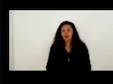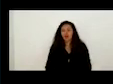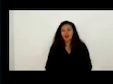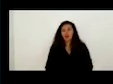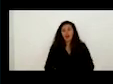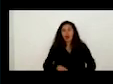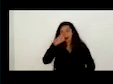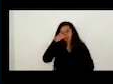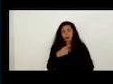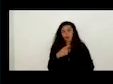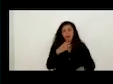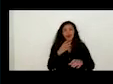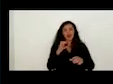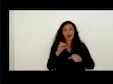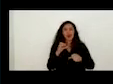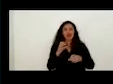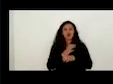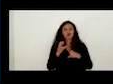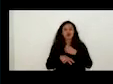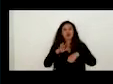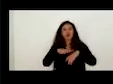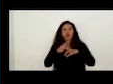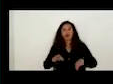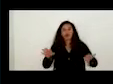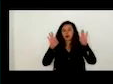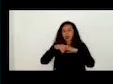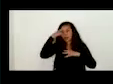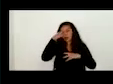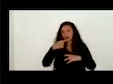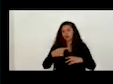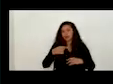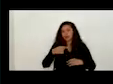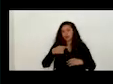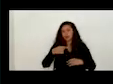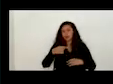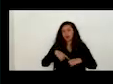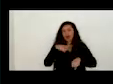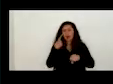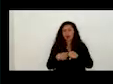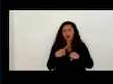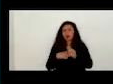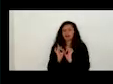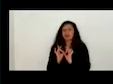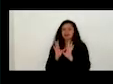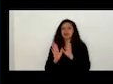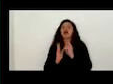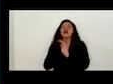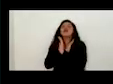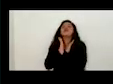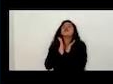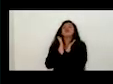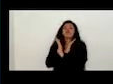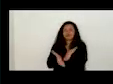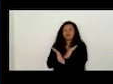los puntos principales para prevenir la aparición de estas patologías